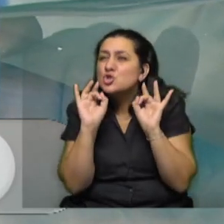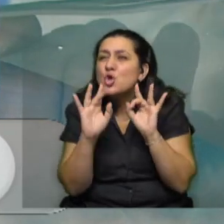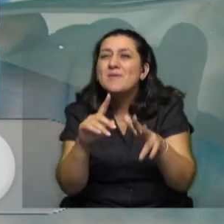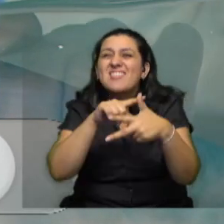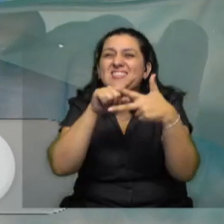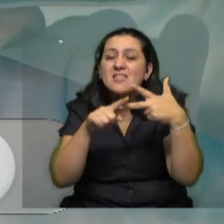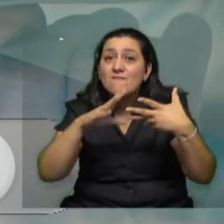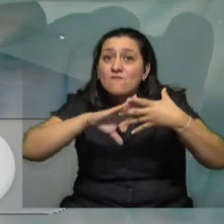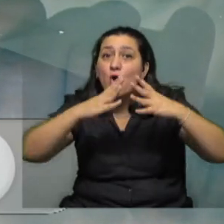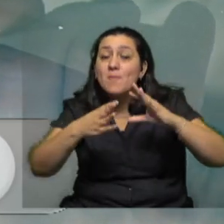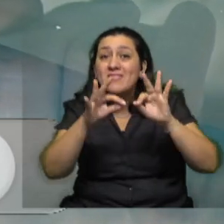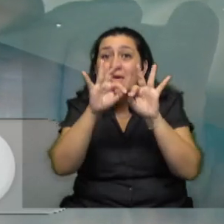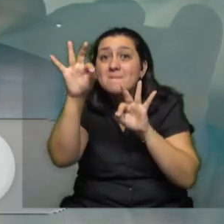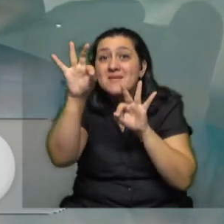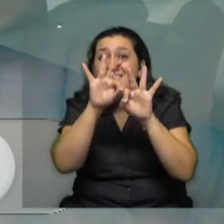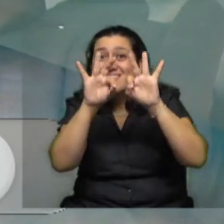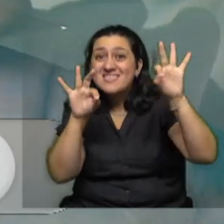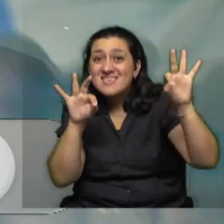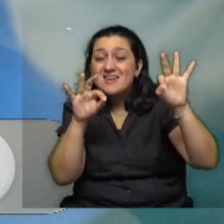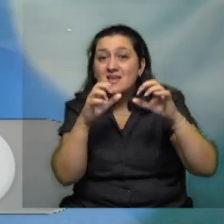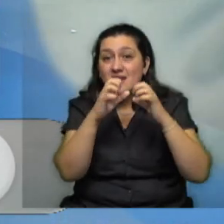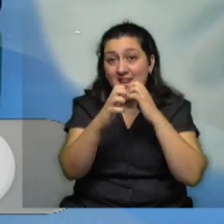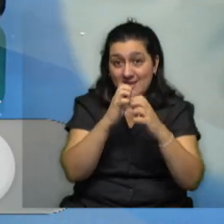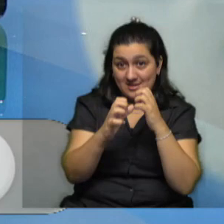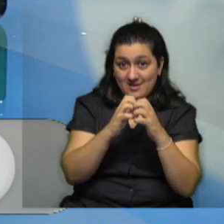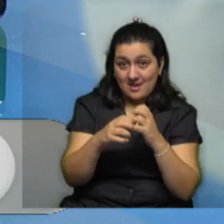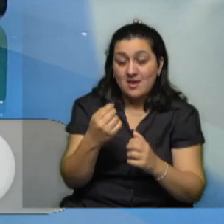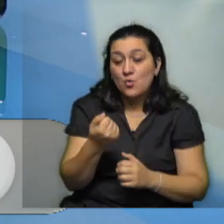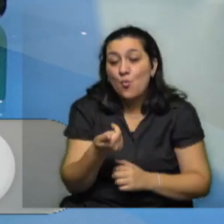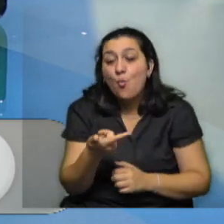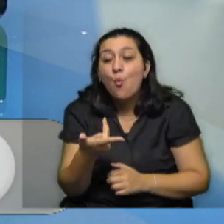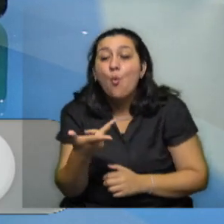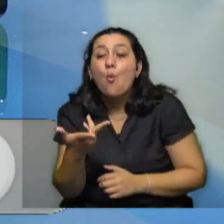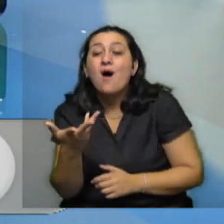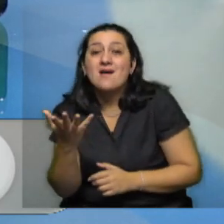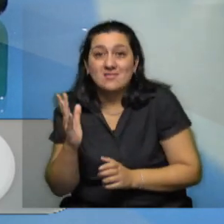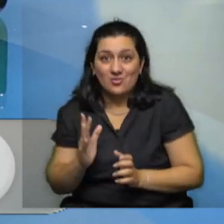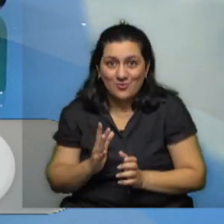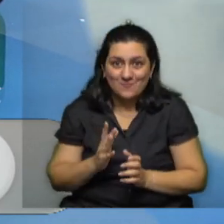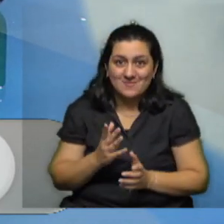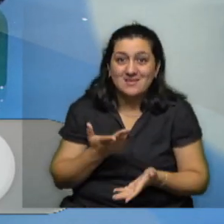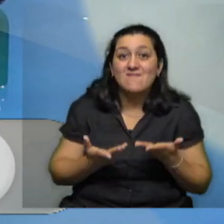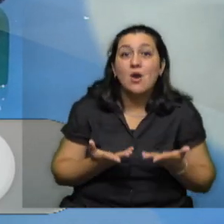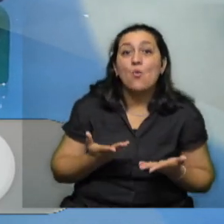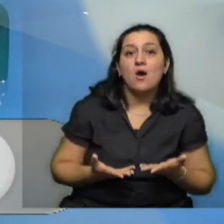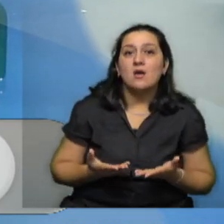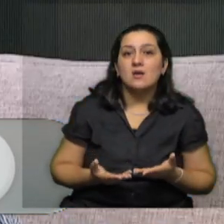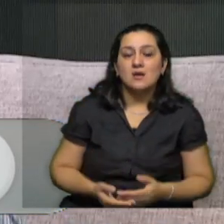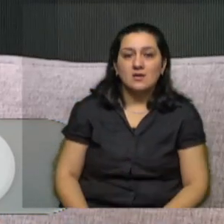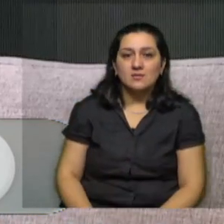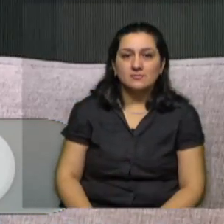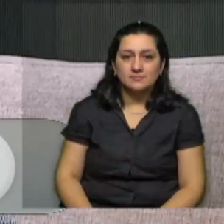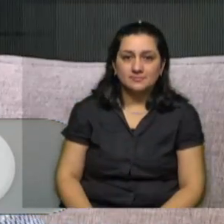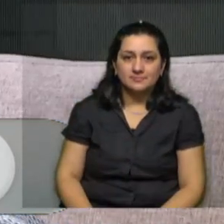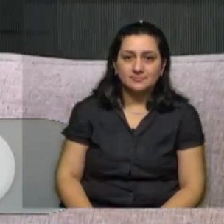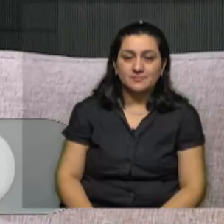energía, no hay otras. Estamos hablando de cuantificado. Bueno, es lo que vamos a medir, evaluar. Medir. Sí, porque no, justamente el cuantificado es uno de